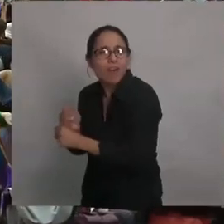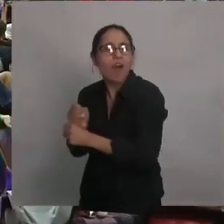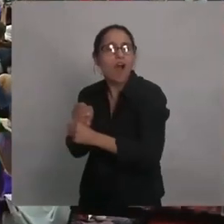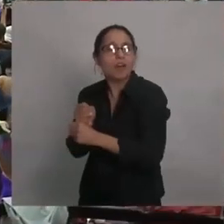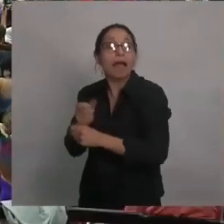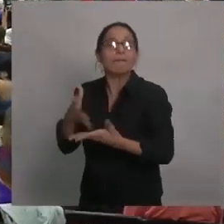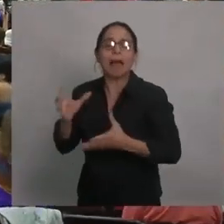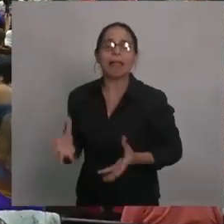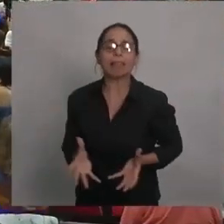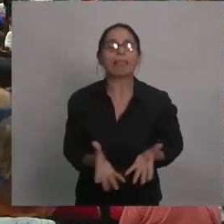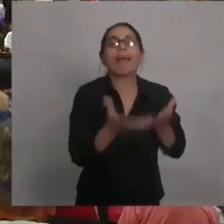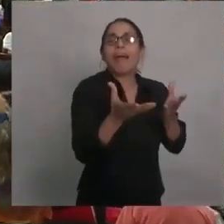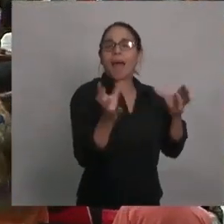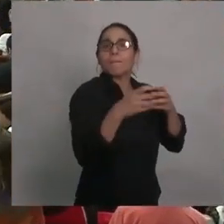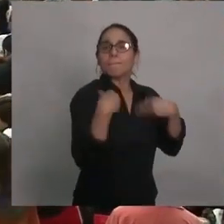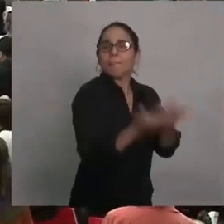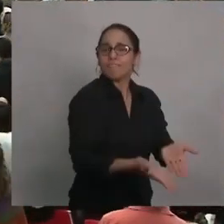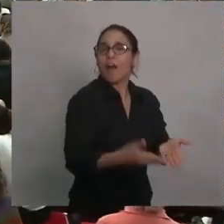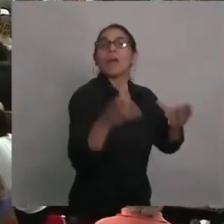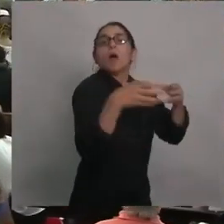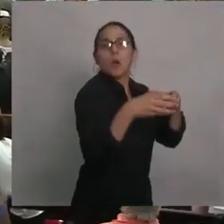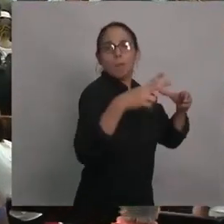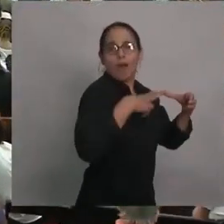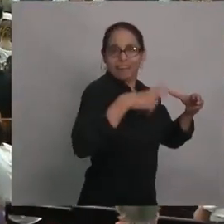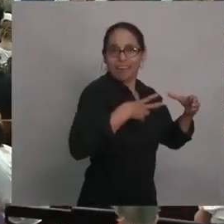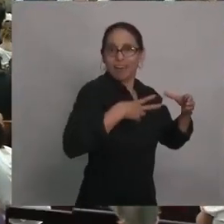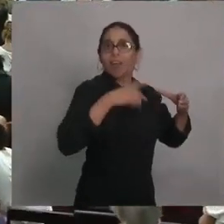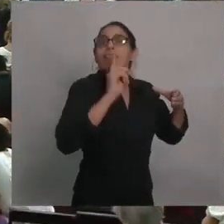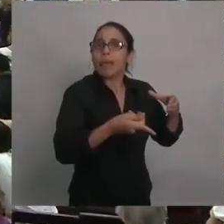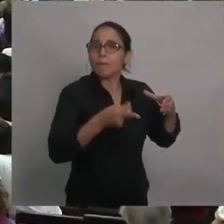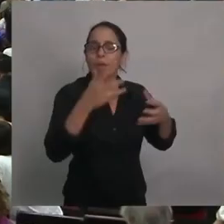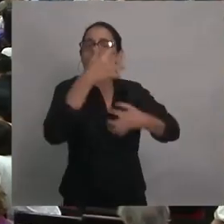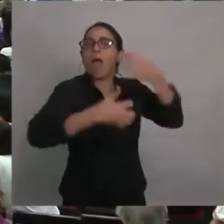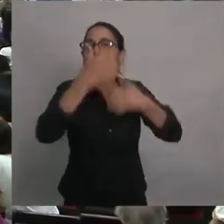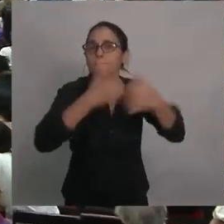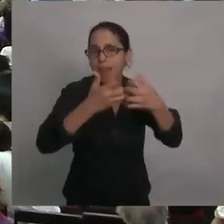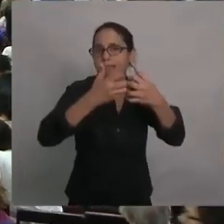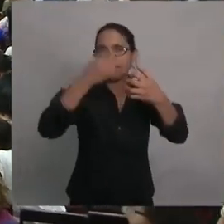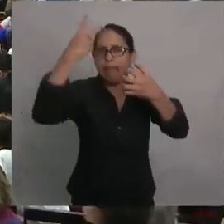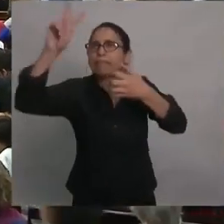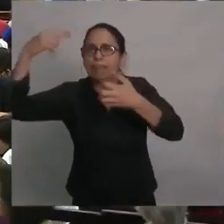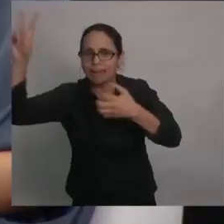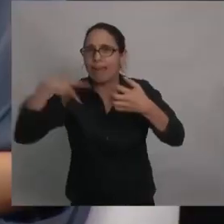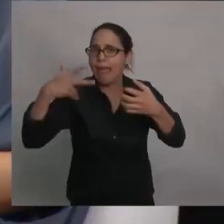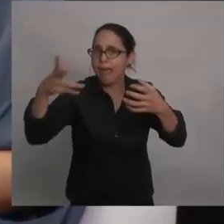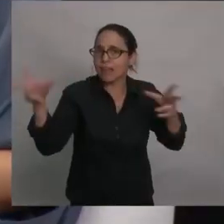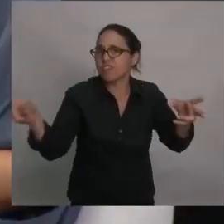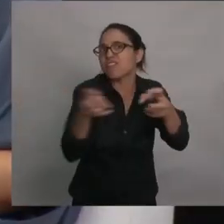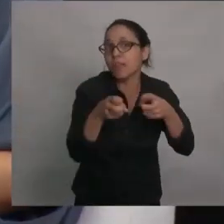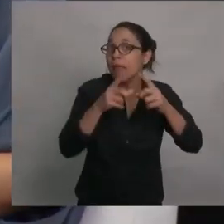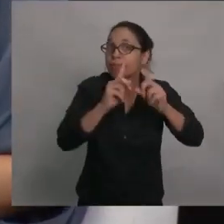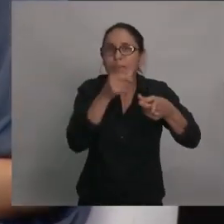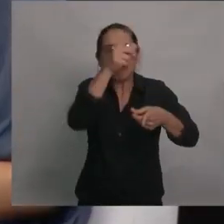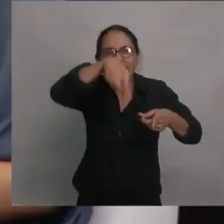Apuntala a los ricos y se alía con las multinacionales, que entre otras cosas, además de acabar con nuestros territorios,